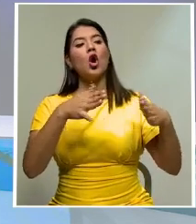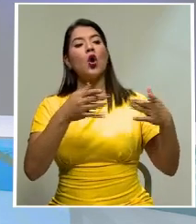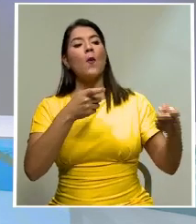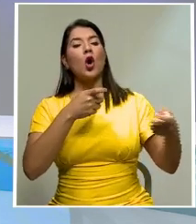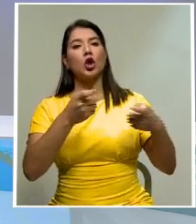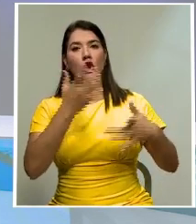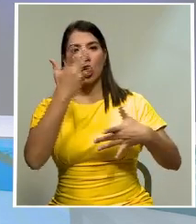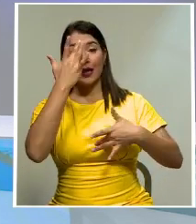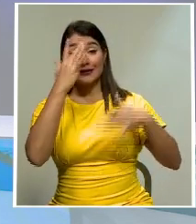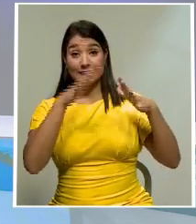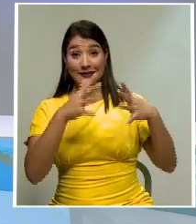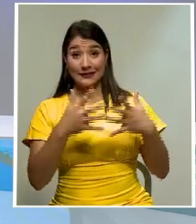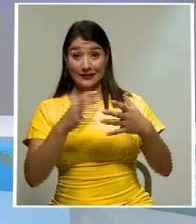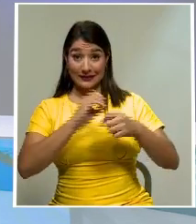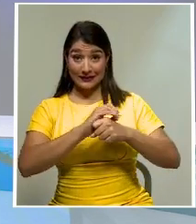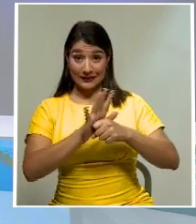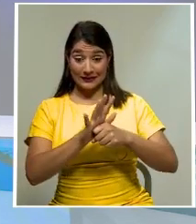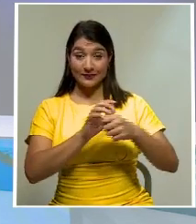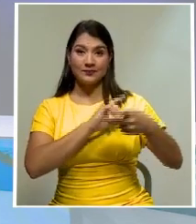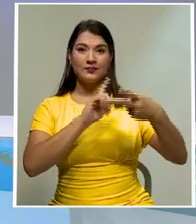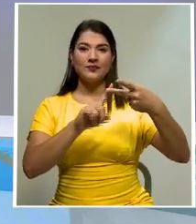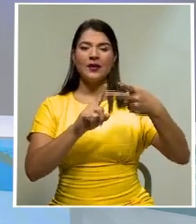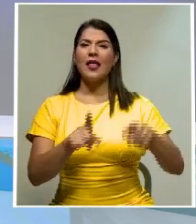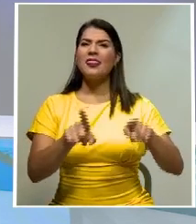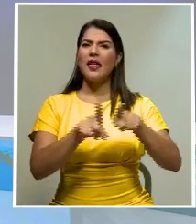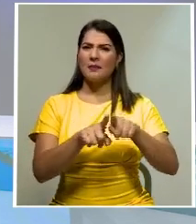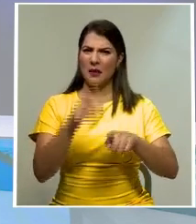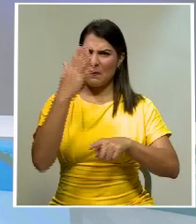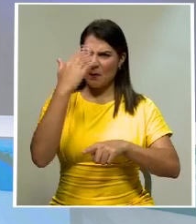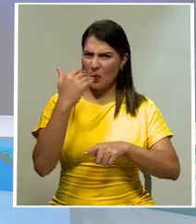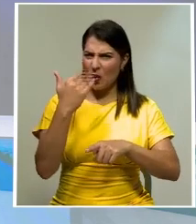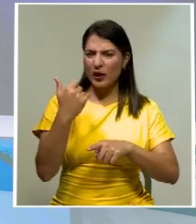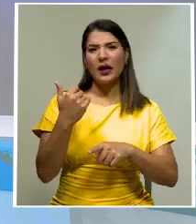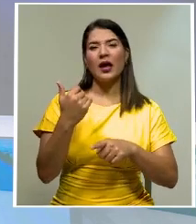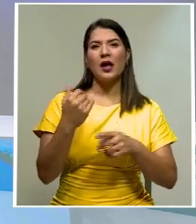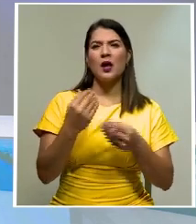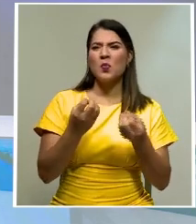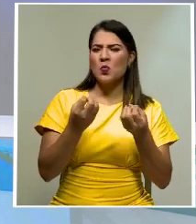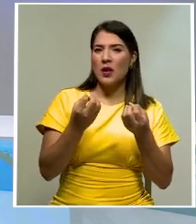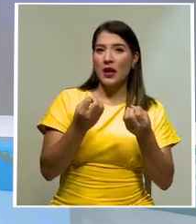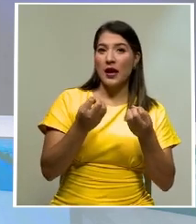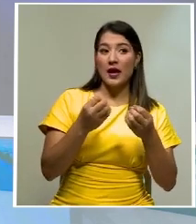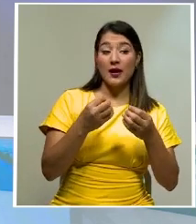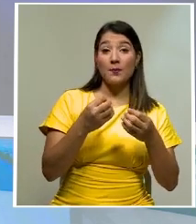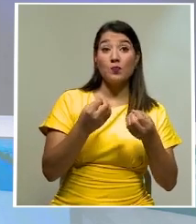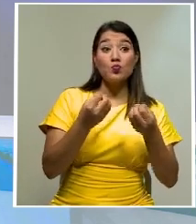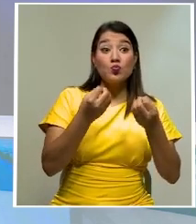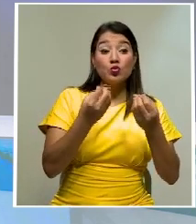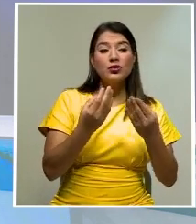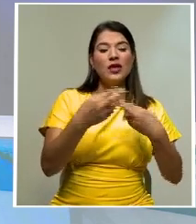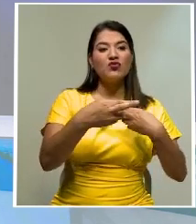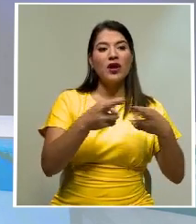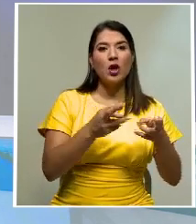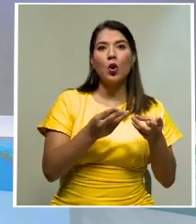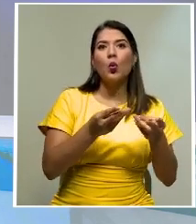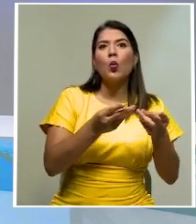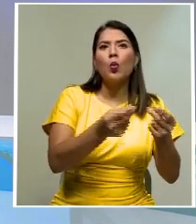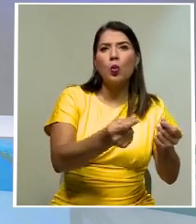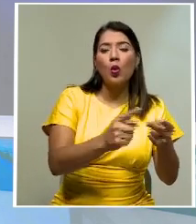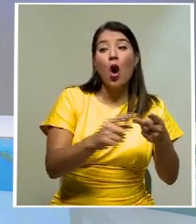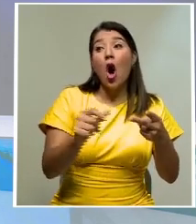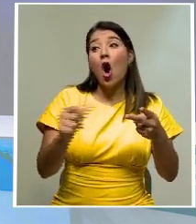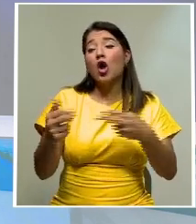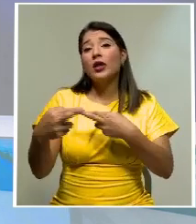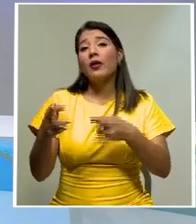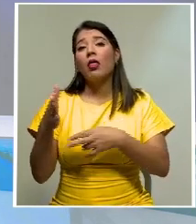país a raíz de la pandemia, además de explicar por qué existen tantas diferencias entre regiones con la vacunación y por qué esta misma ha sido